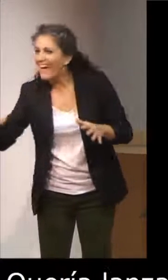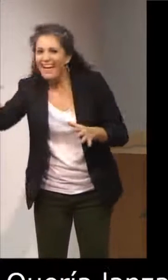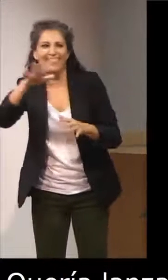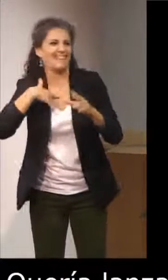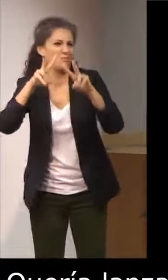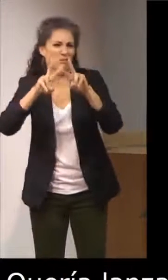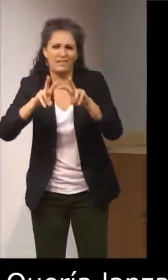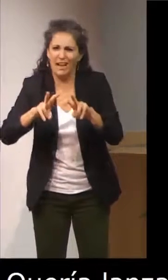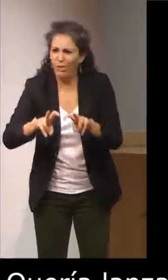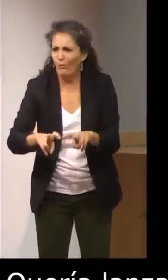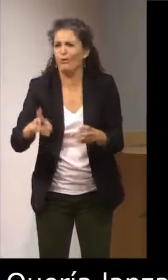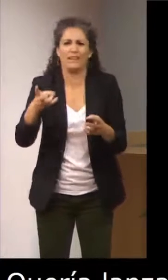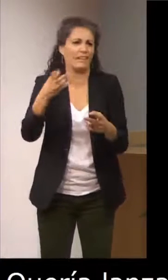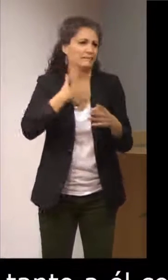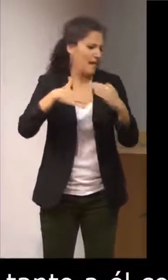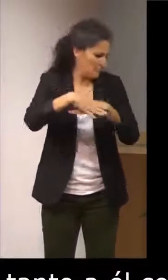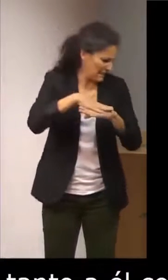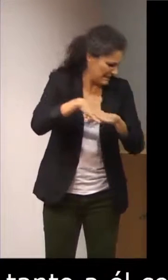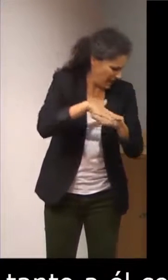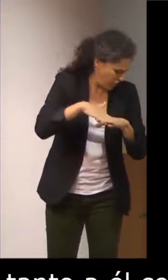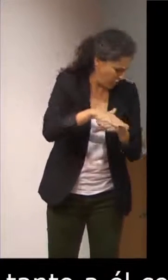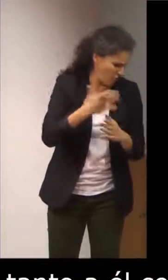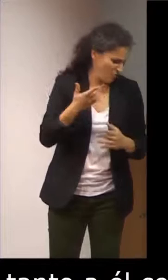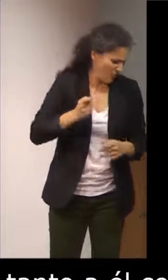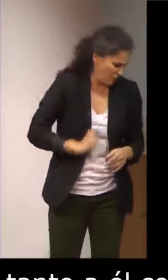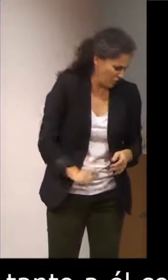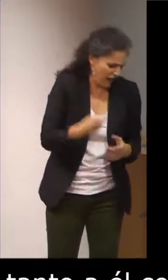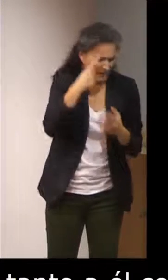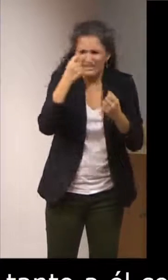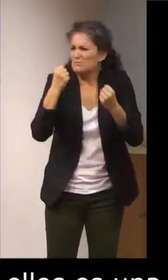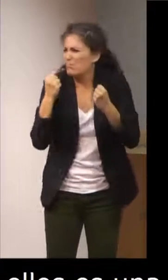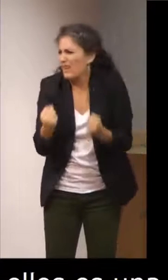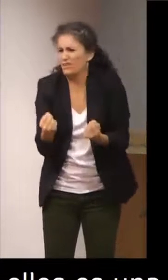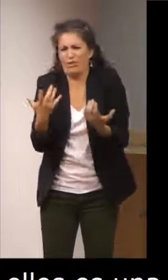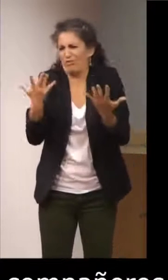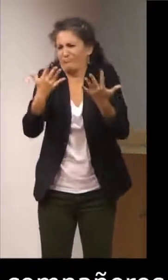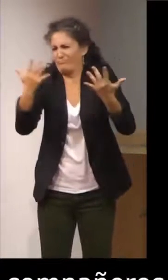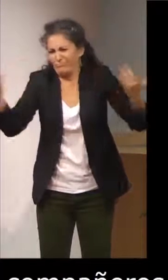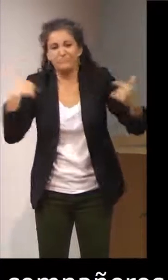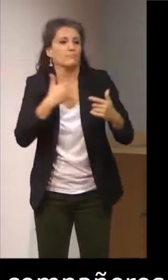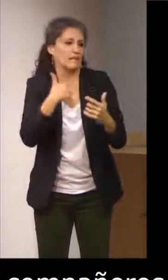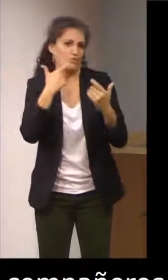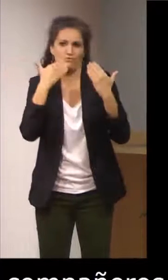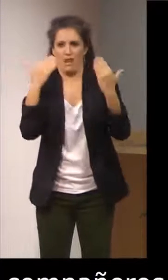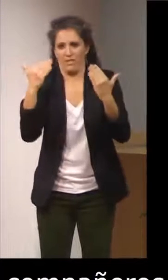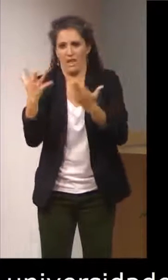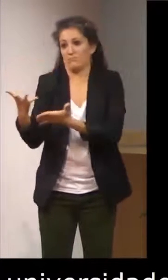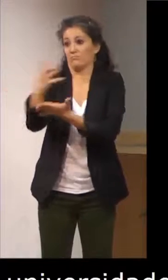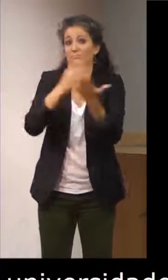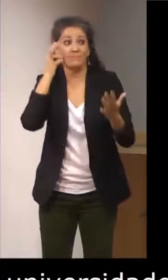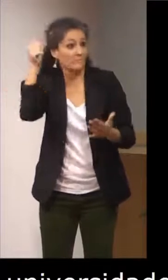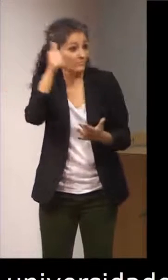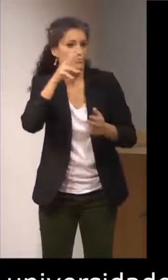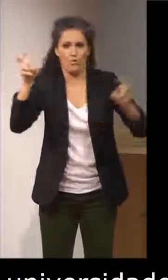Y a nuestros compañeros de las diferentes universidades, investigadores, administración, profesionales, expertos, quería